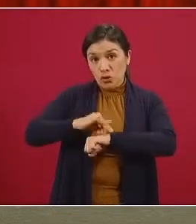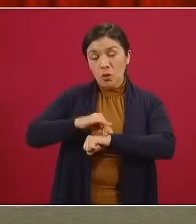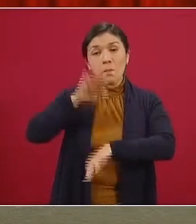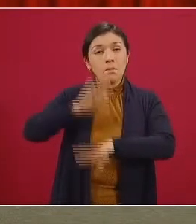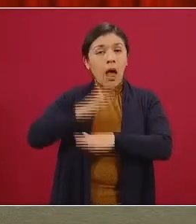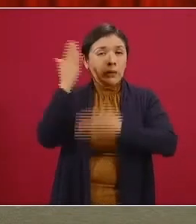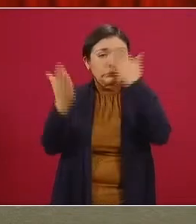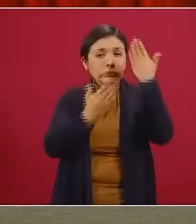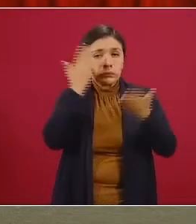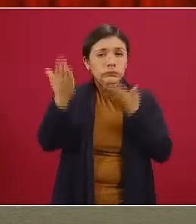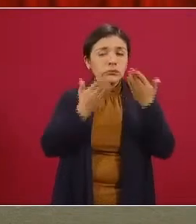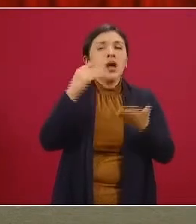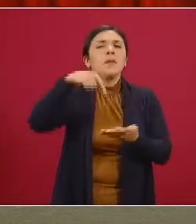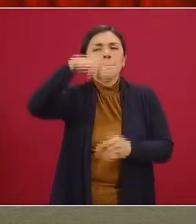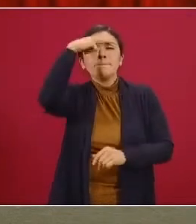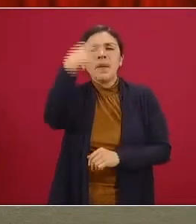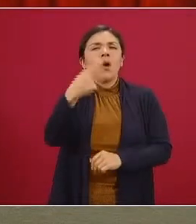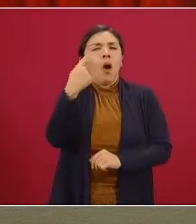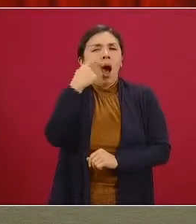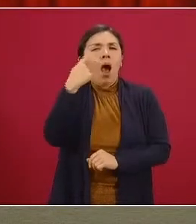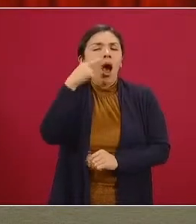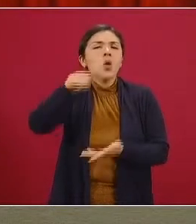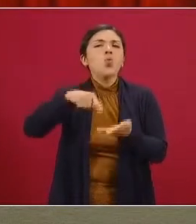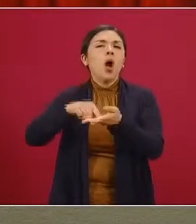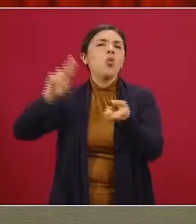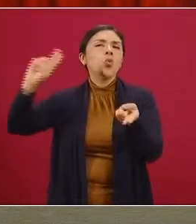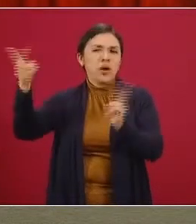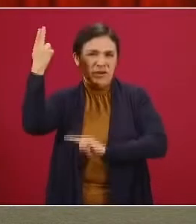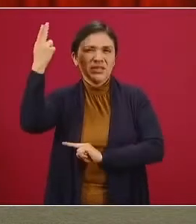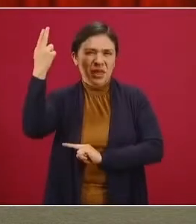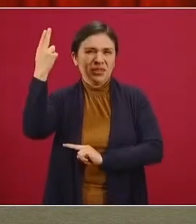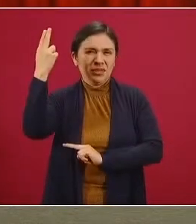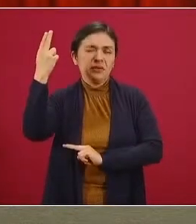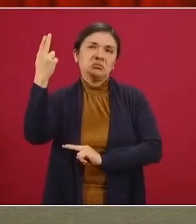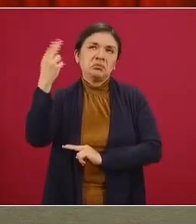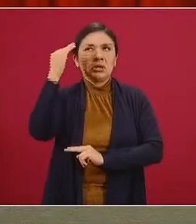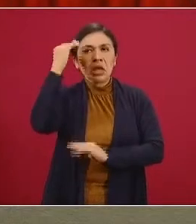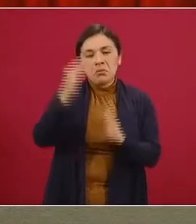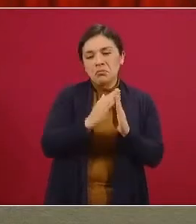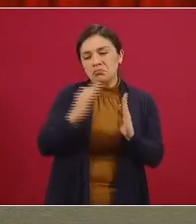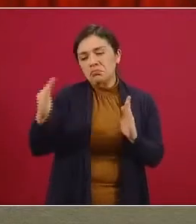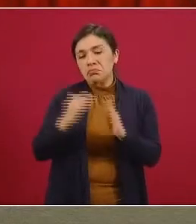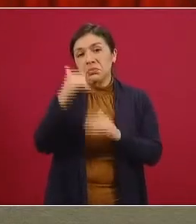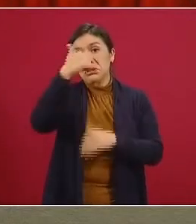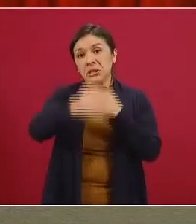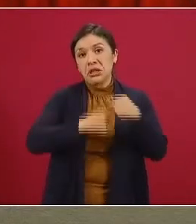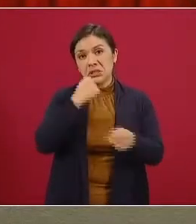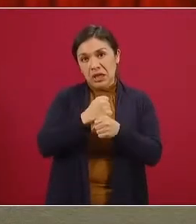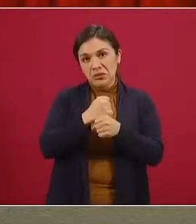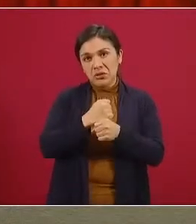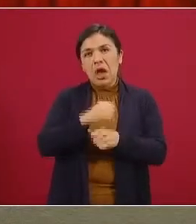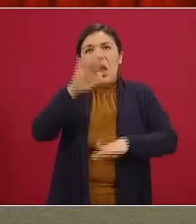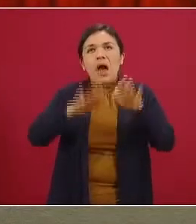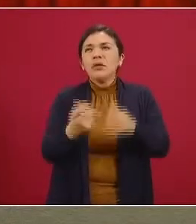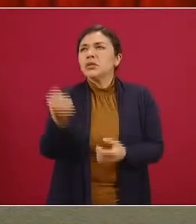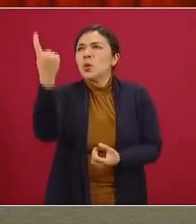en las universidades por un periodo de 6 años. Algunas pocas instituciones de educación superior